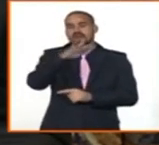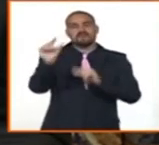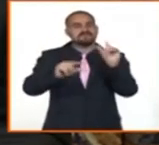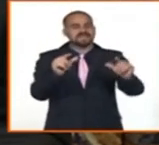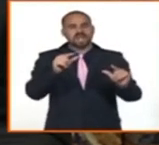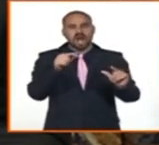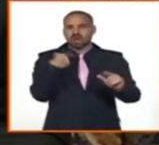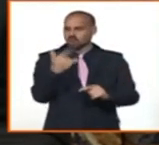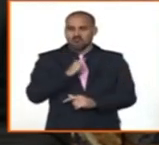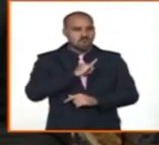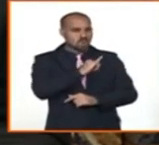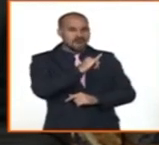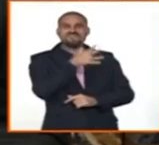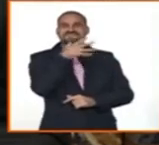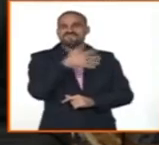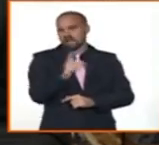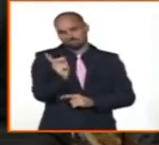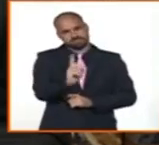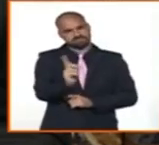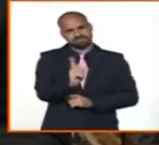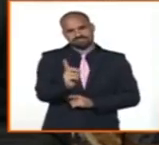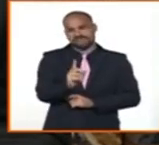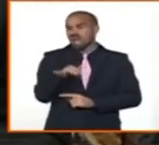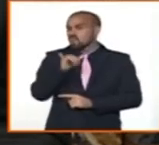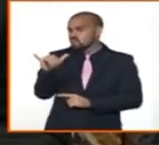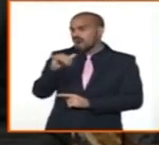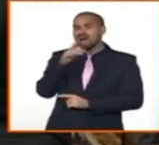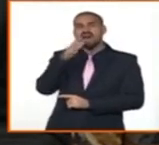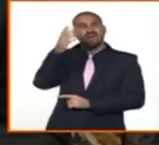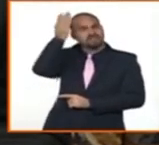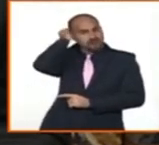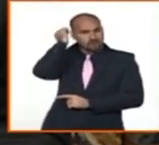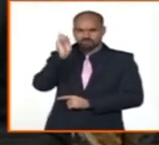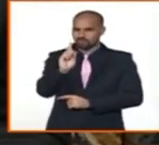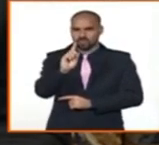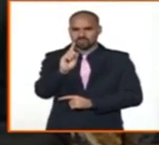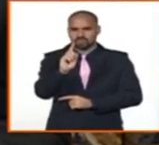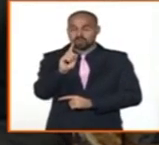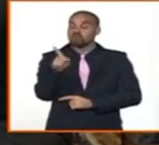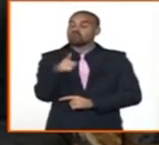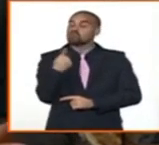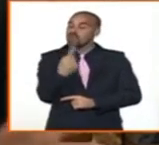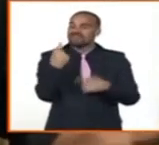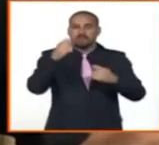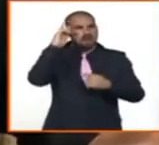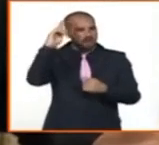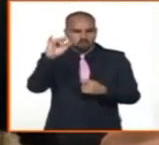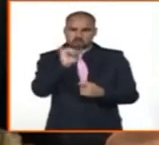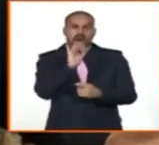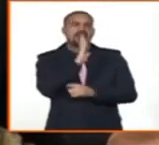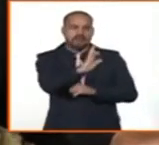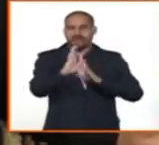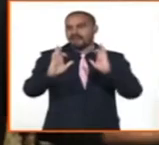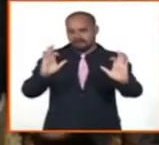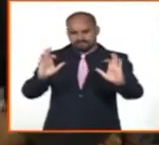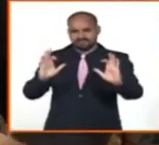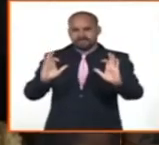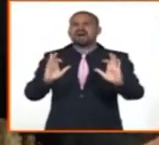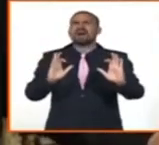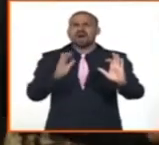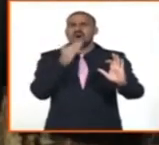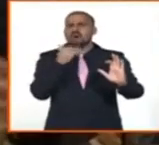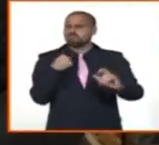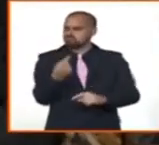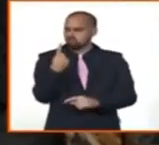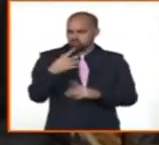ninguno de nosotros va a ser Raúl. Todos tenemos que ser Fidel y Raúl. Entonces el tema no es de una persona, el tema es cómo de verdad somos un equipo,